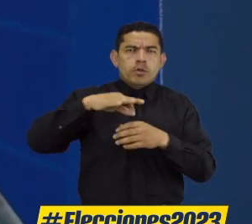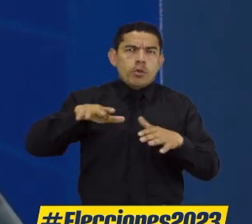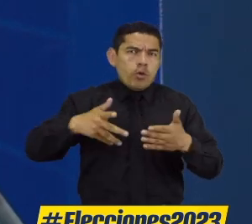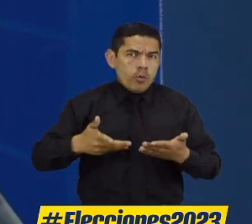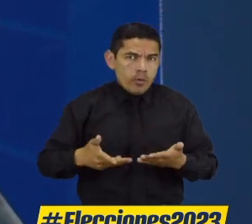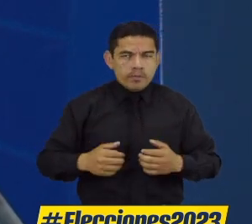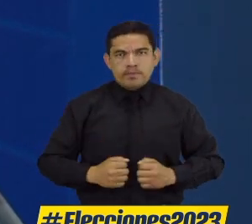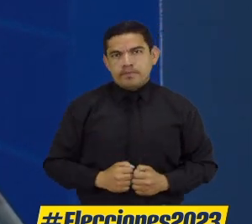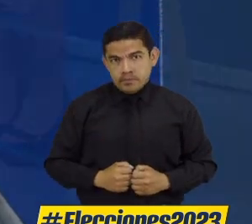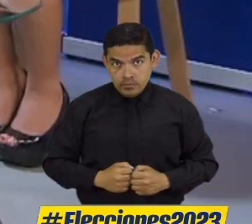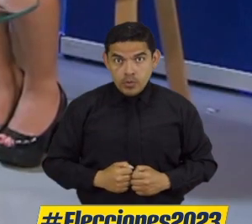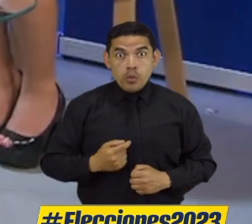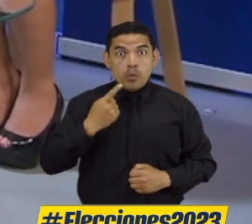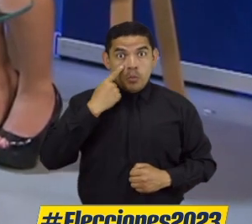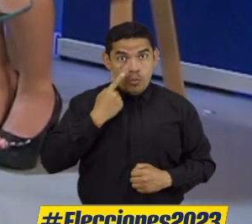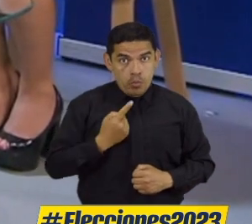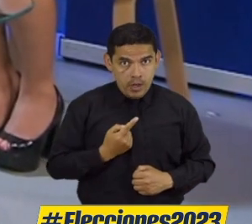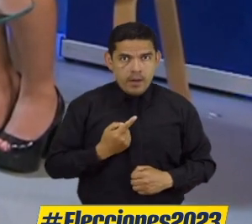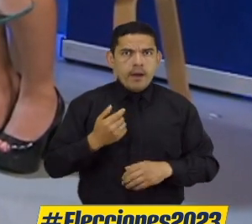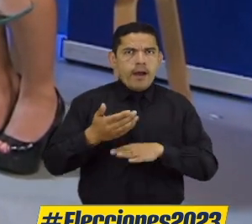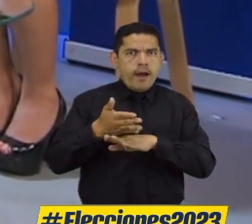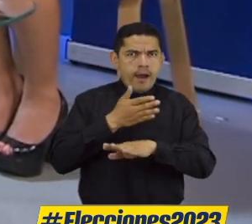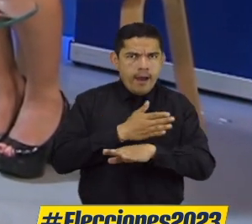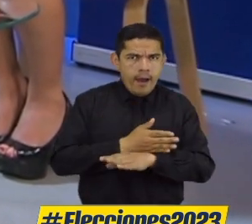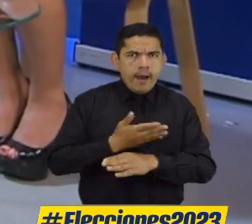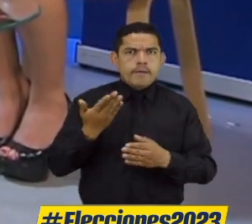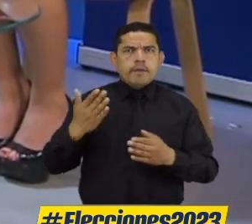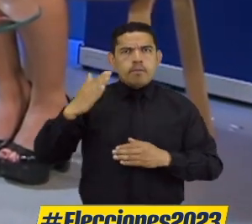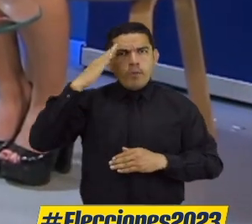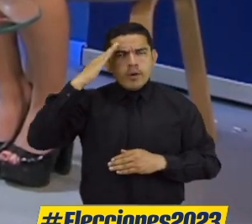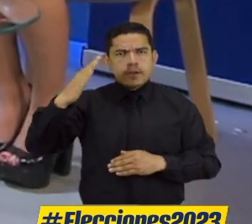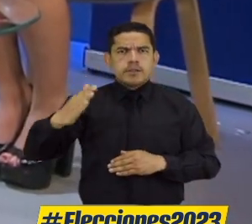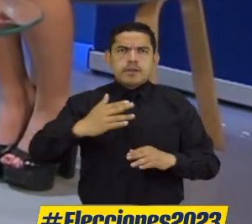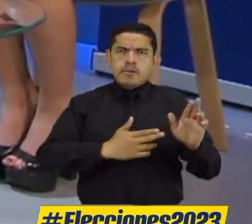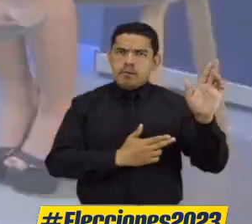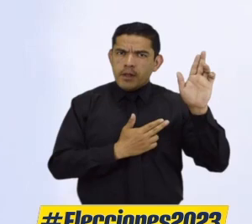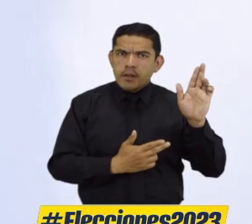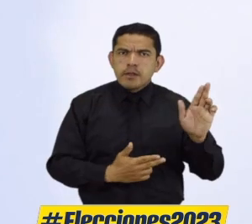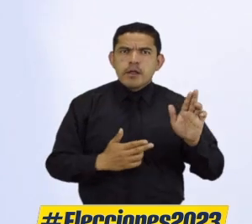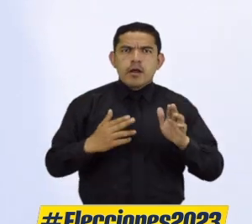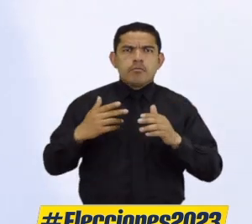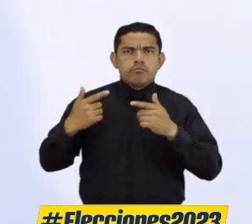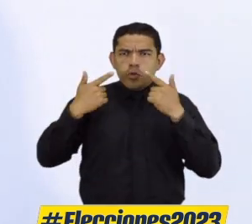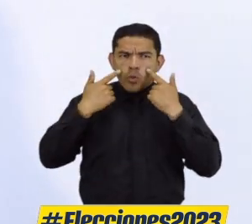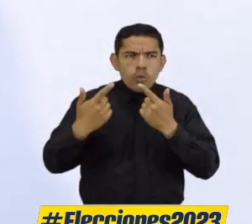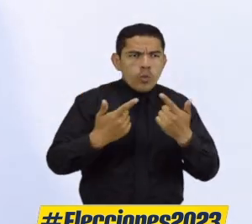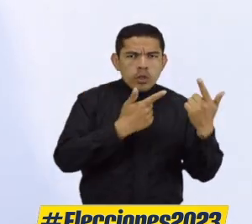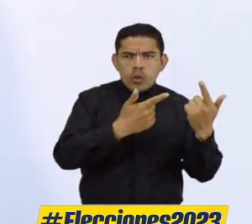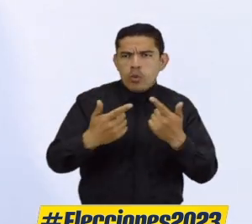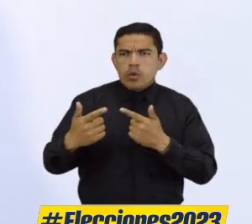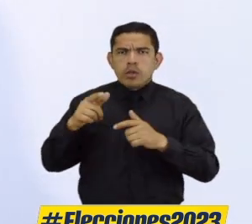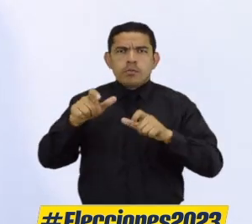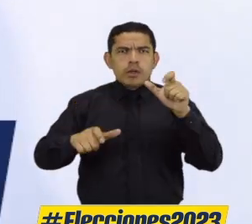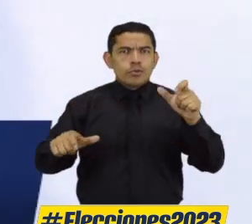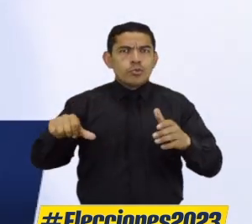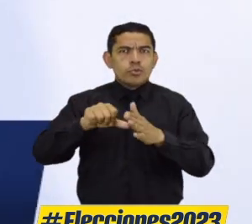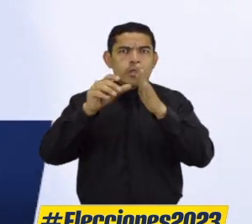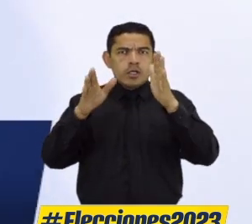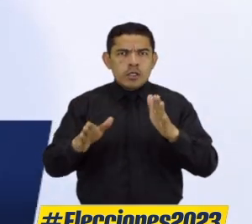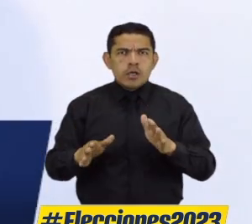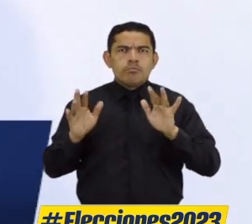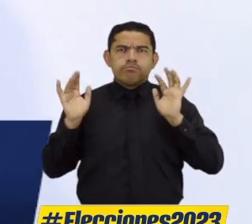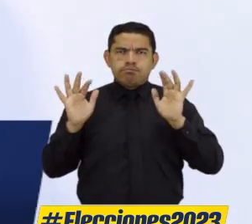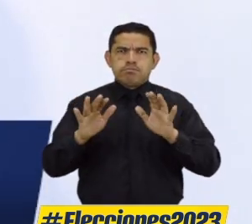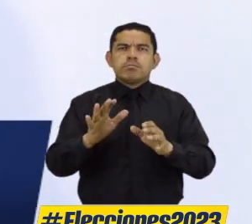buenas prácticas que tuvimos con las Fuerzas Armadas y la Policía Nacional para garantizar tranquilidad a la ciudadanía y evitar el